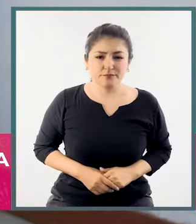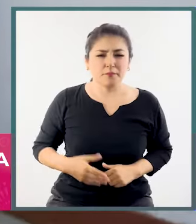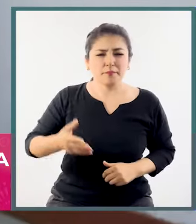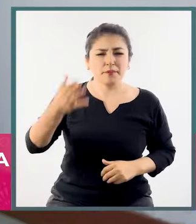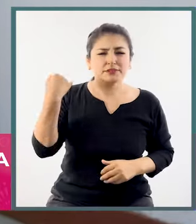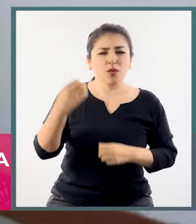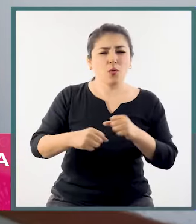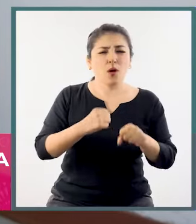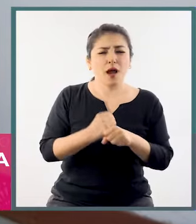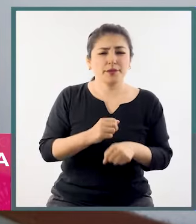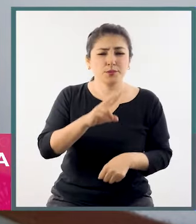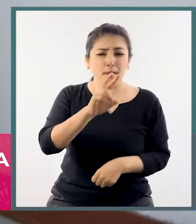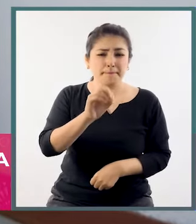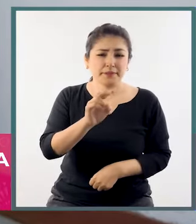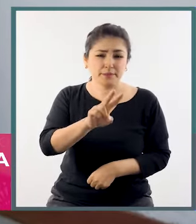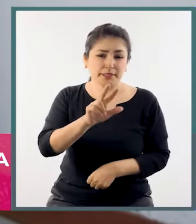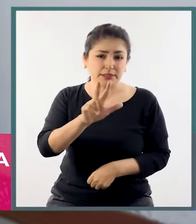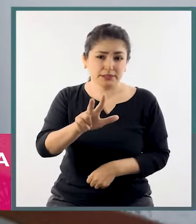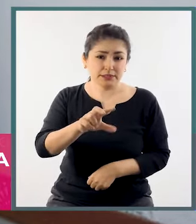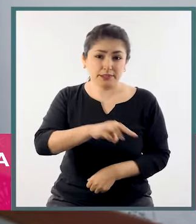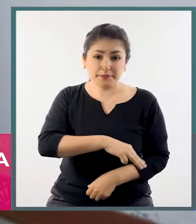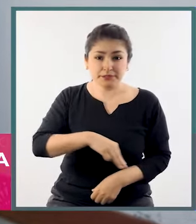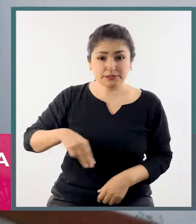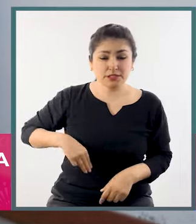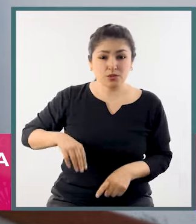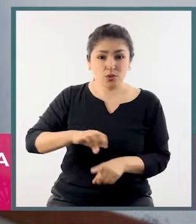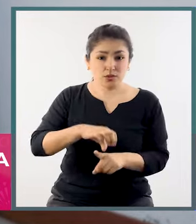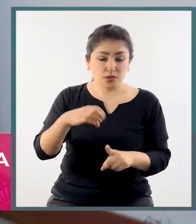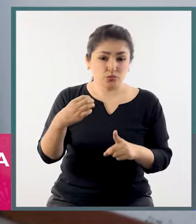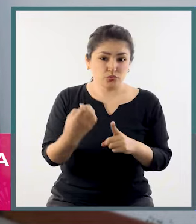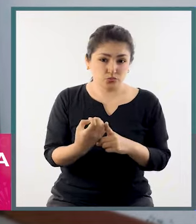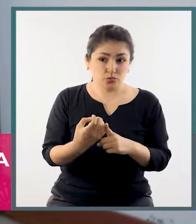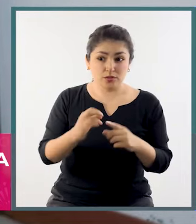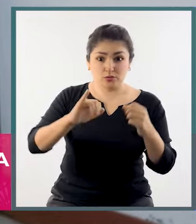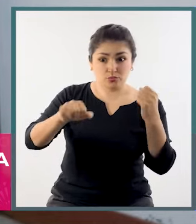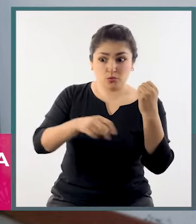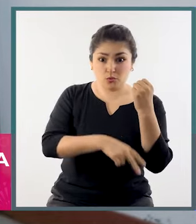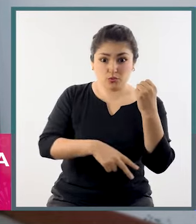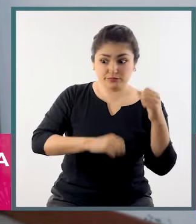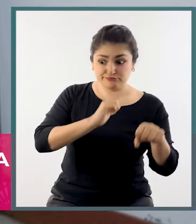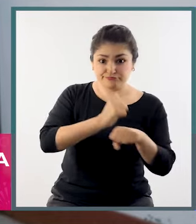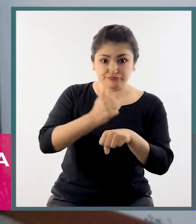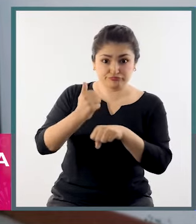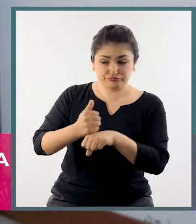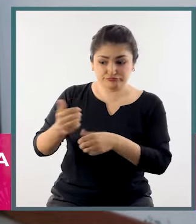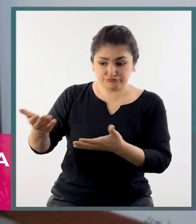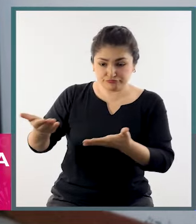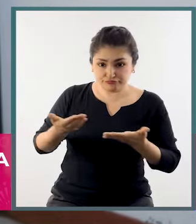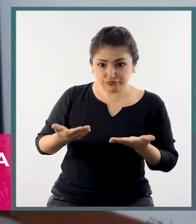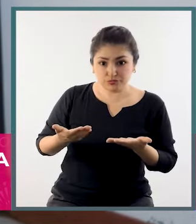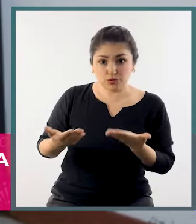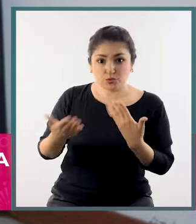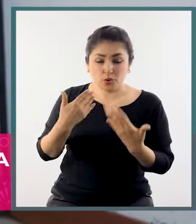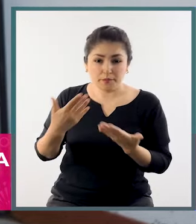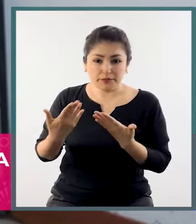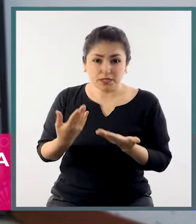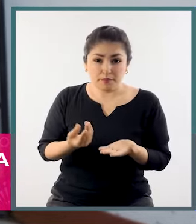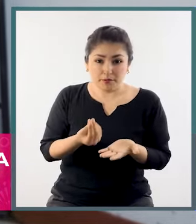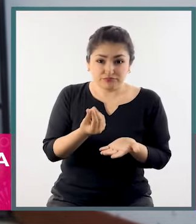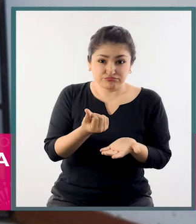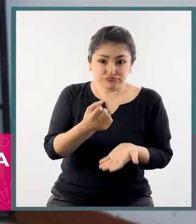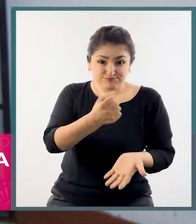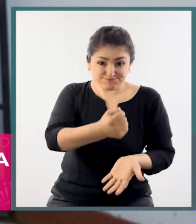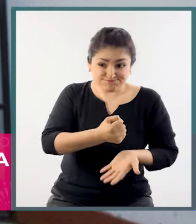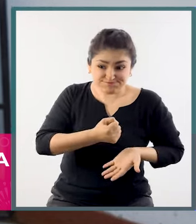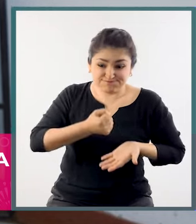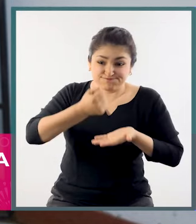En el año 2023, el Ministerio de Cultura, junto con las autoridades de Junín, decidieron ceder presupuesto para poder hacer